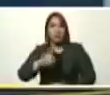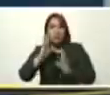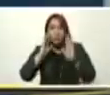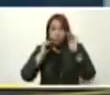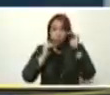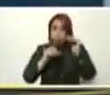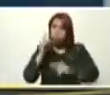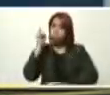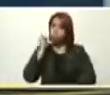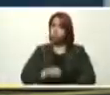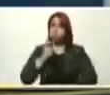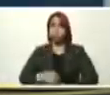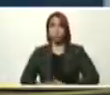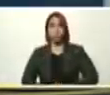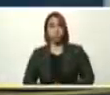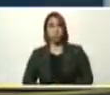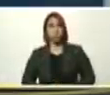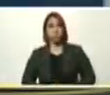atención?